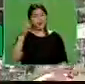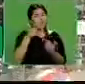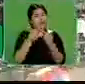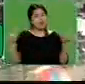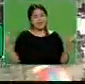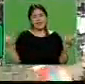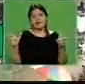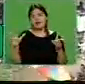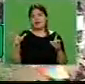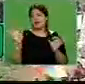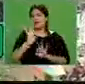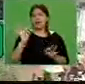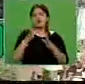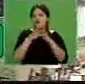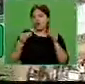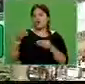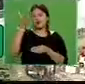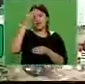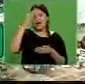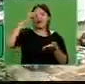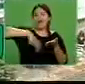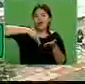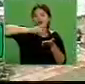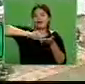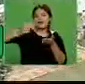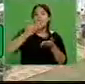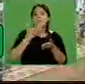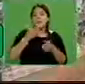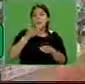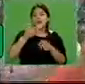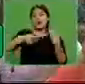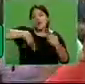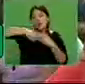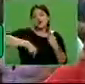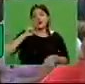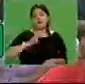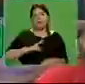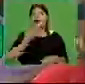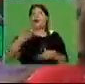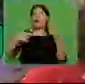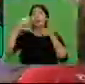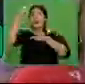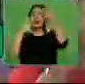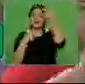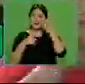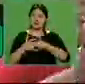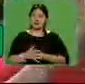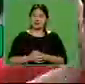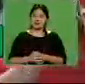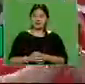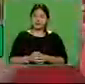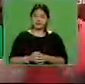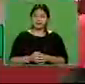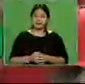de analfabetismo gracias a la Revolución Bolivariana, gracias al comandante Hugo Chávez.